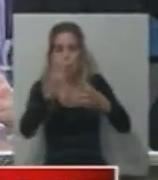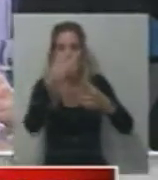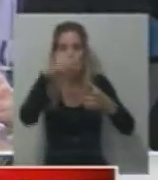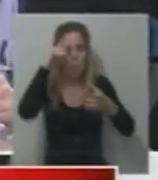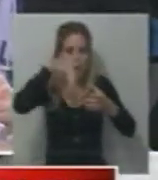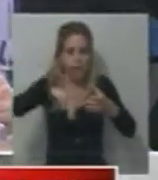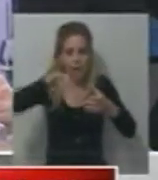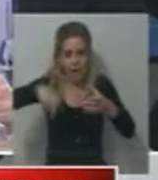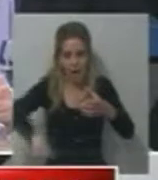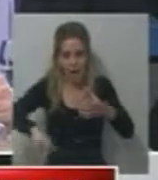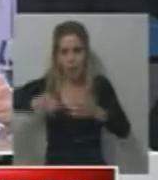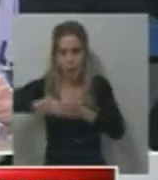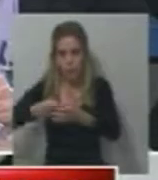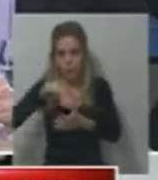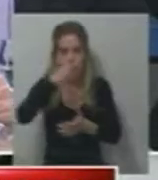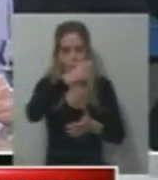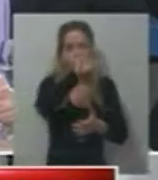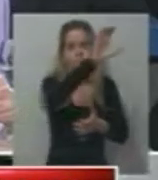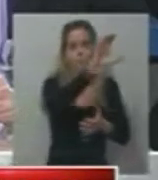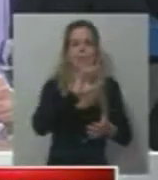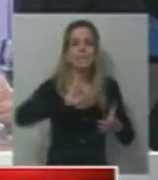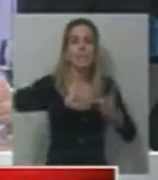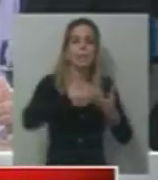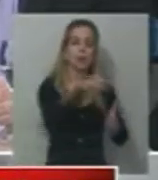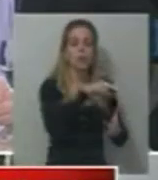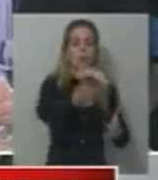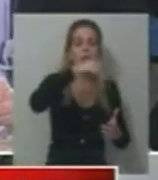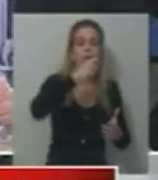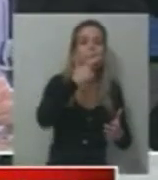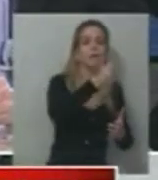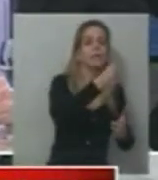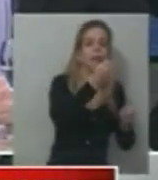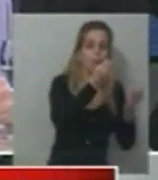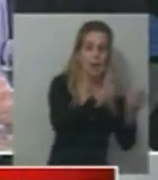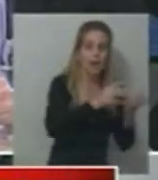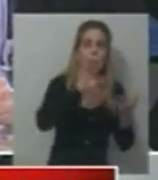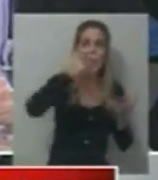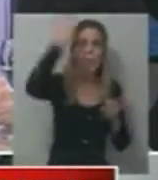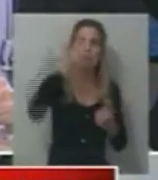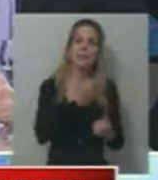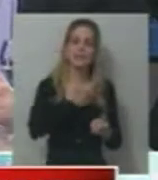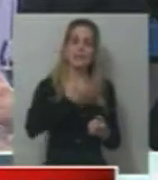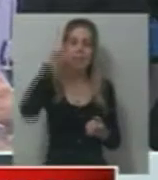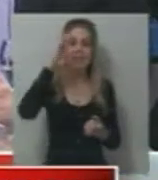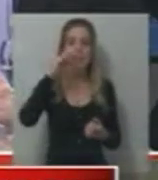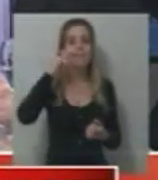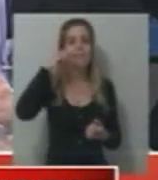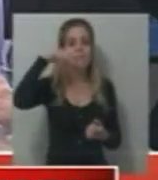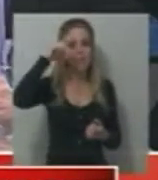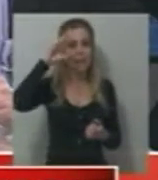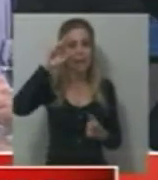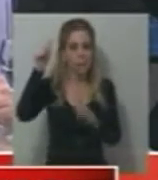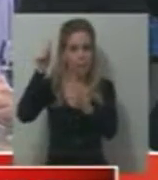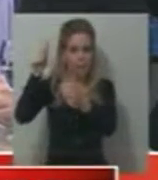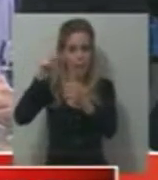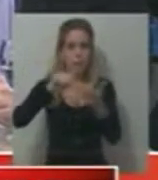masismo está muy cómodo, a pesar de que la brecha se achicó un poco. En Santa Fe, Wiener está muy cómodo con el socialismo. Hay una pelea